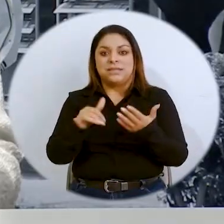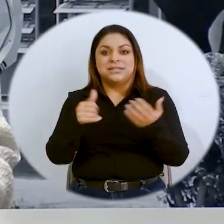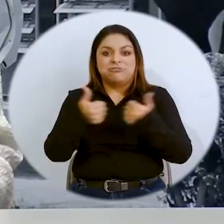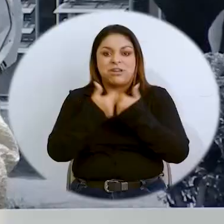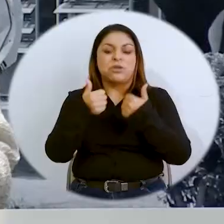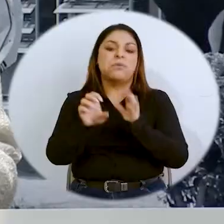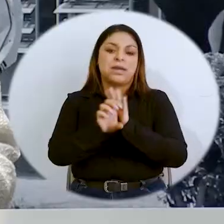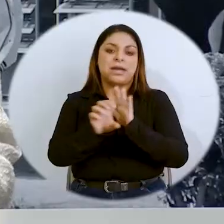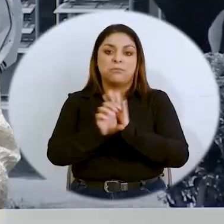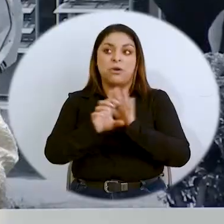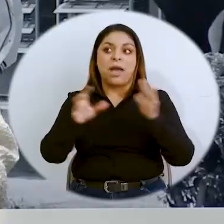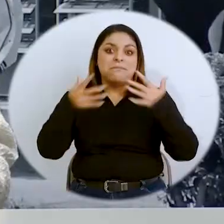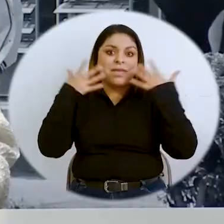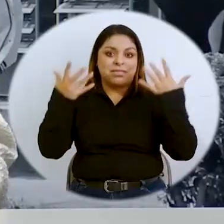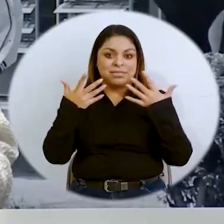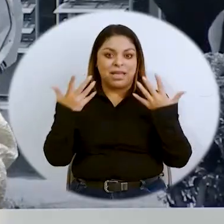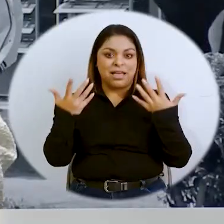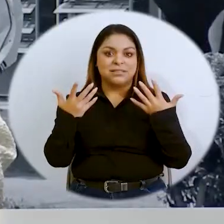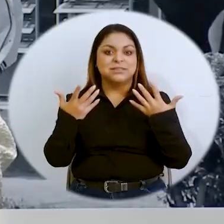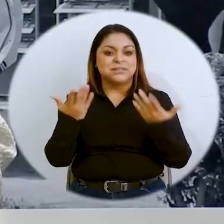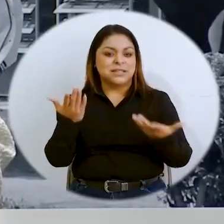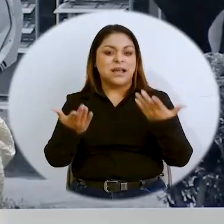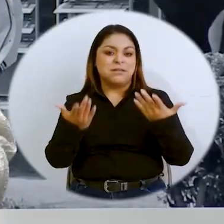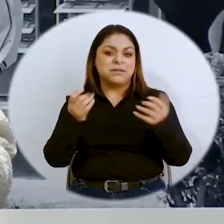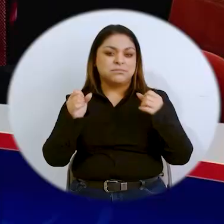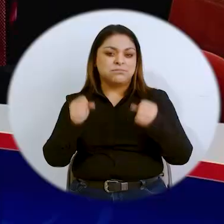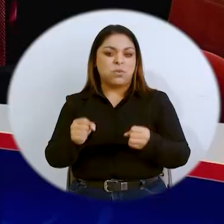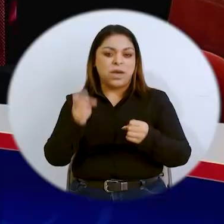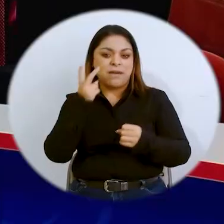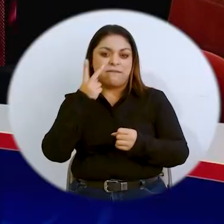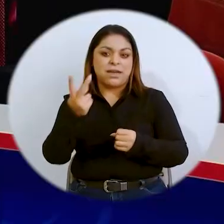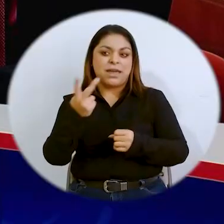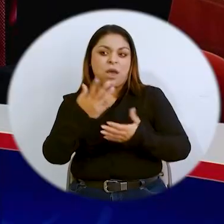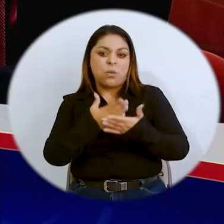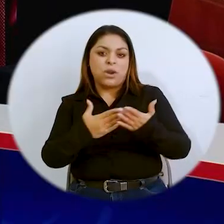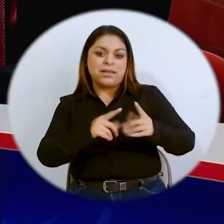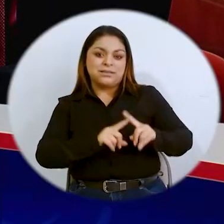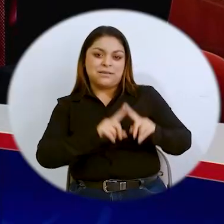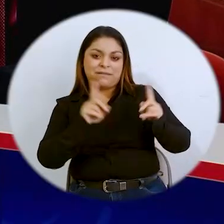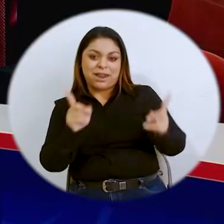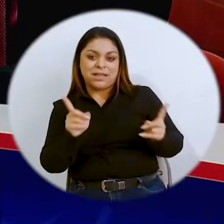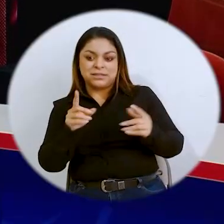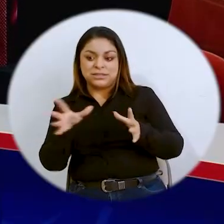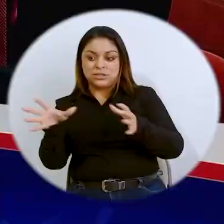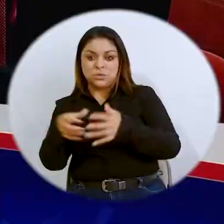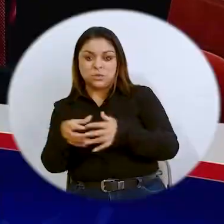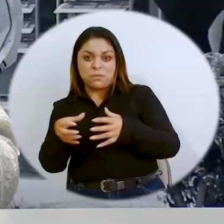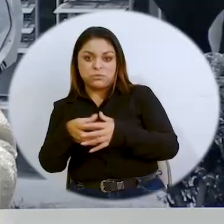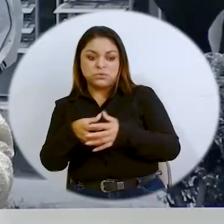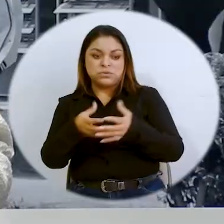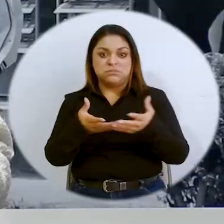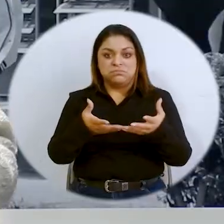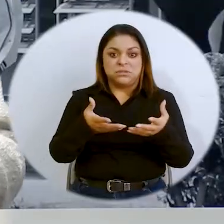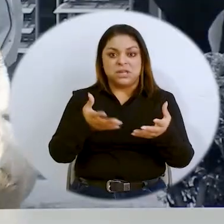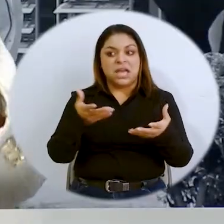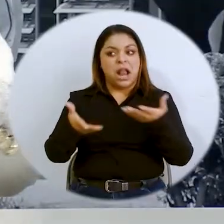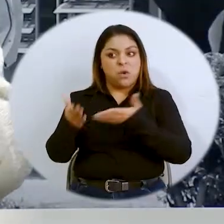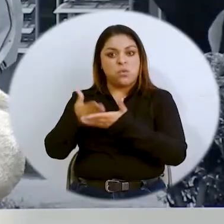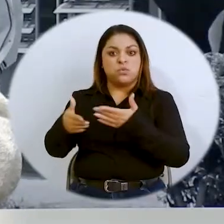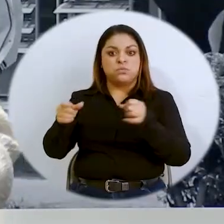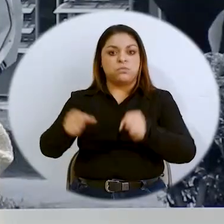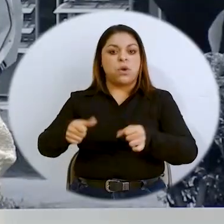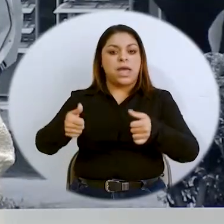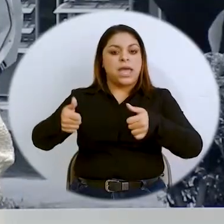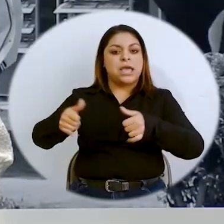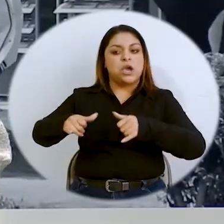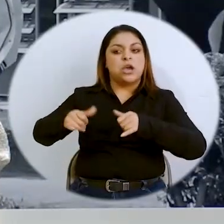son retos. El tema ambiental, por ejemplo, puede generar tal vez unas diferencias entre grupos y posiciones, pero